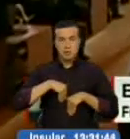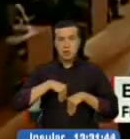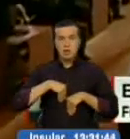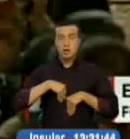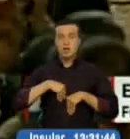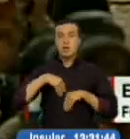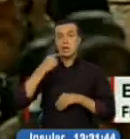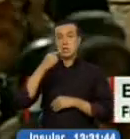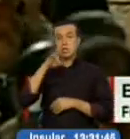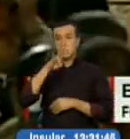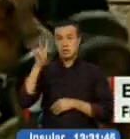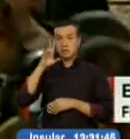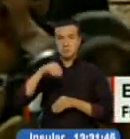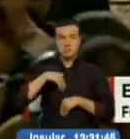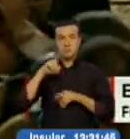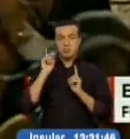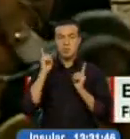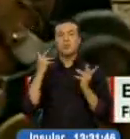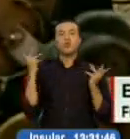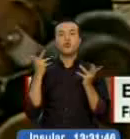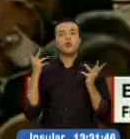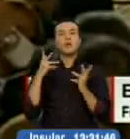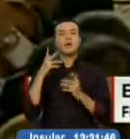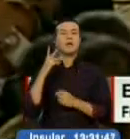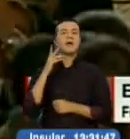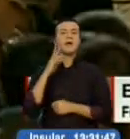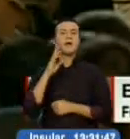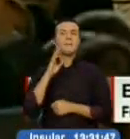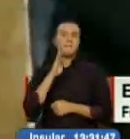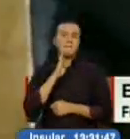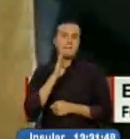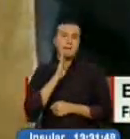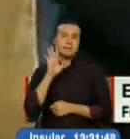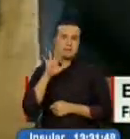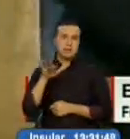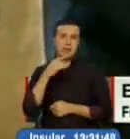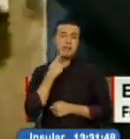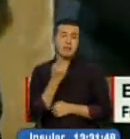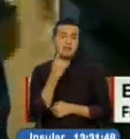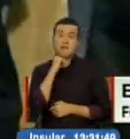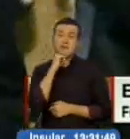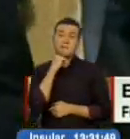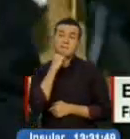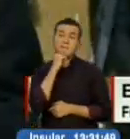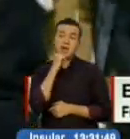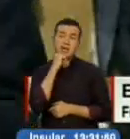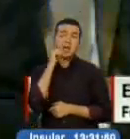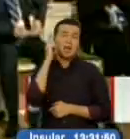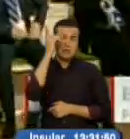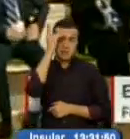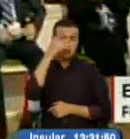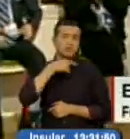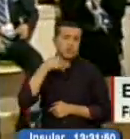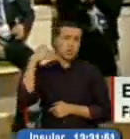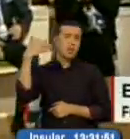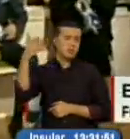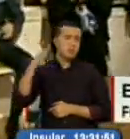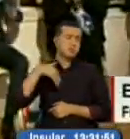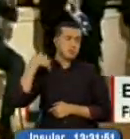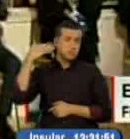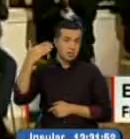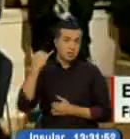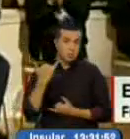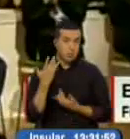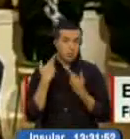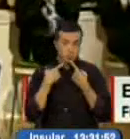del G7, que se desarrolló en Bruselas, argumentando que necesitaba más tiempo para decidir. Además, hace pocas